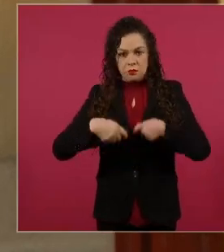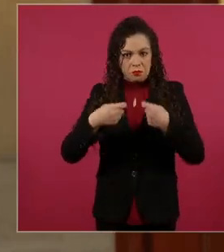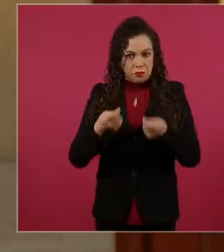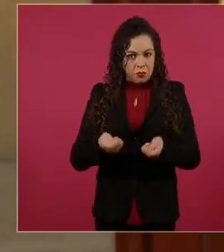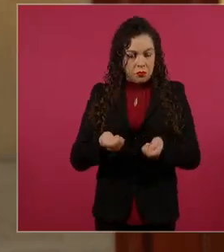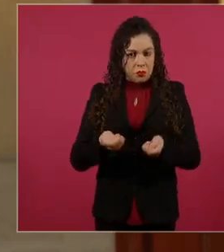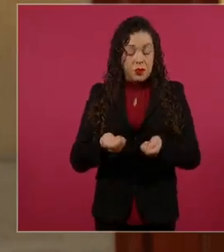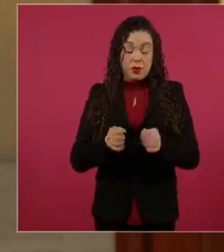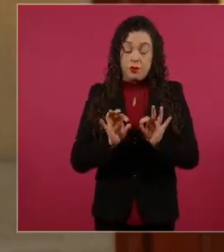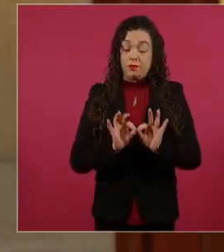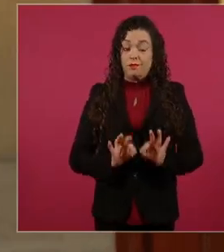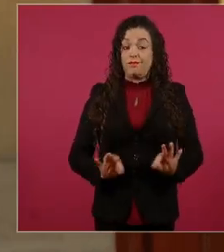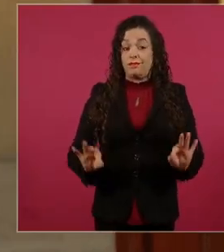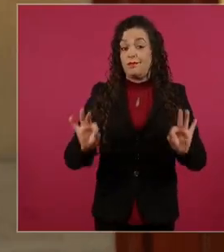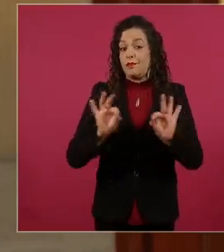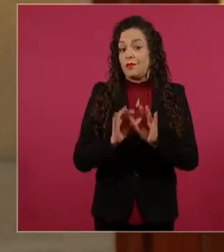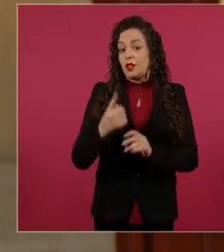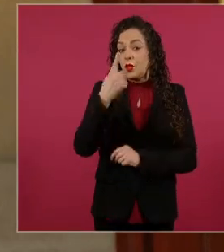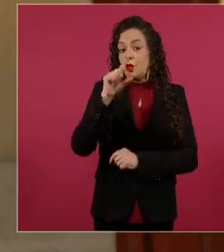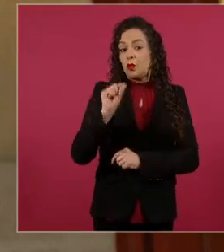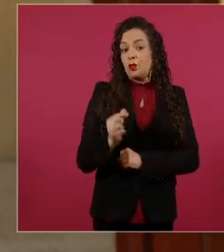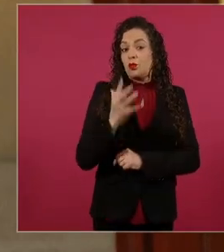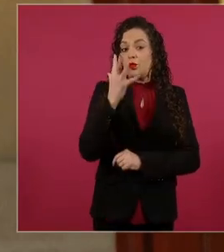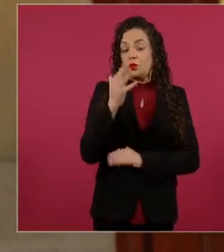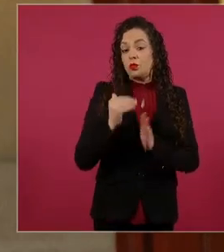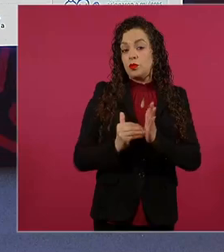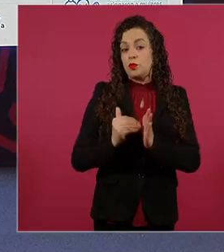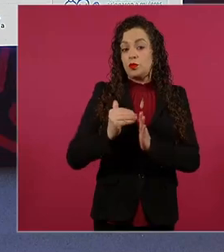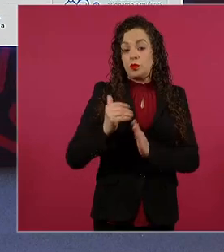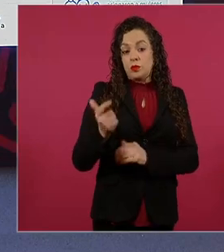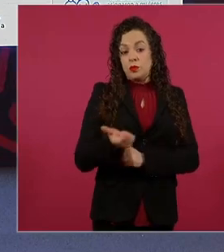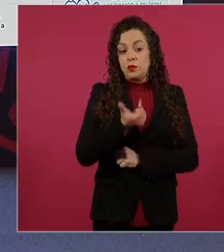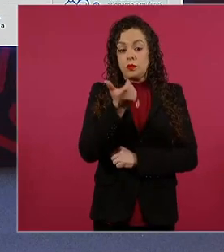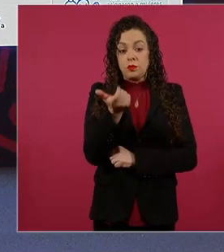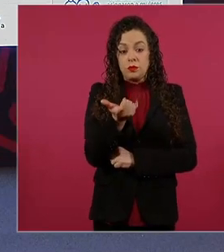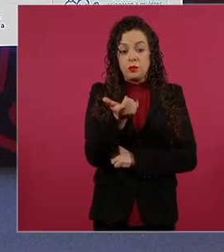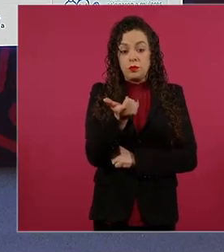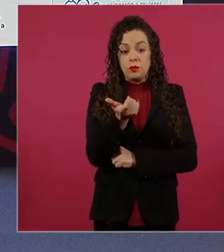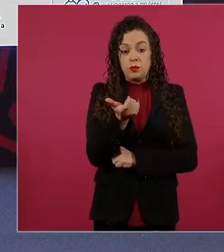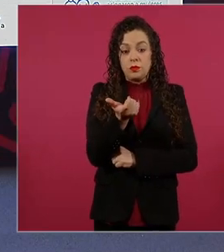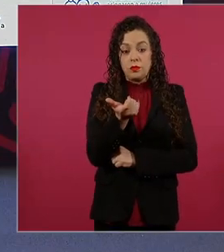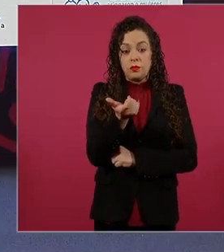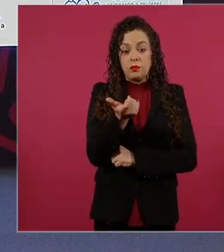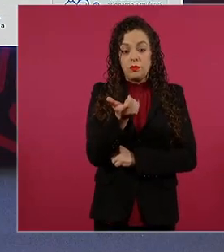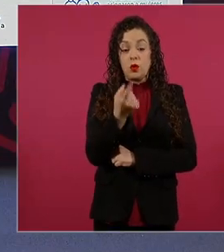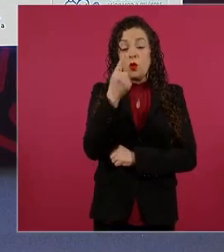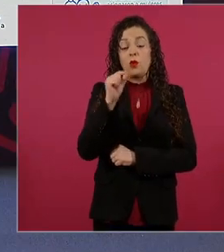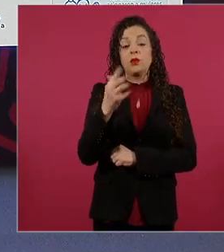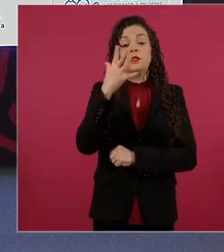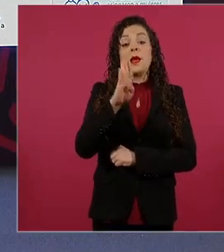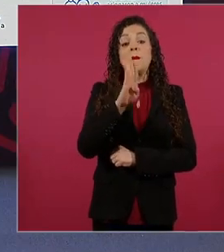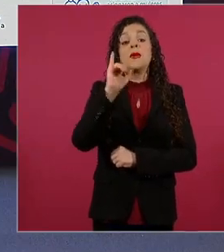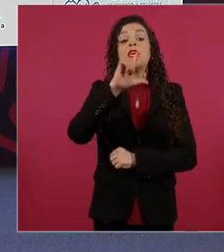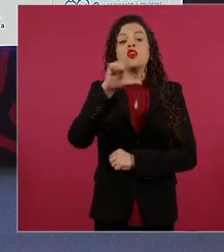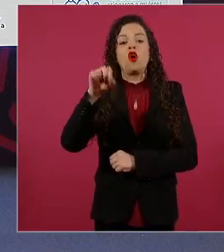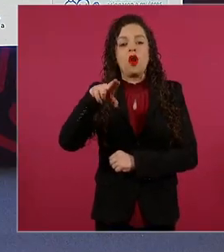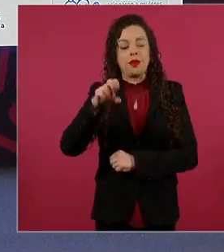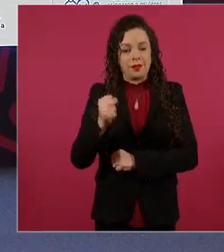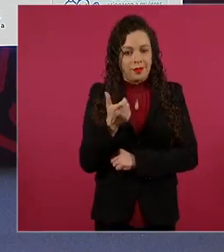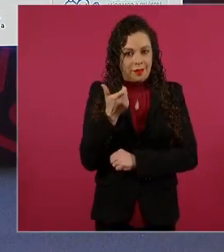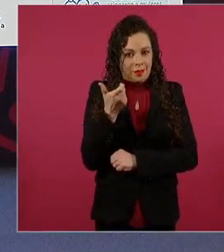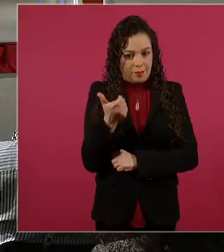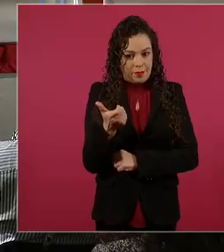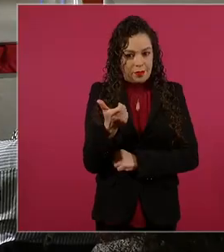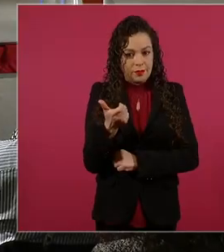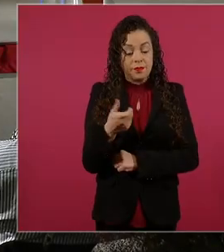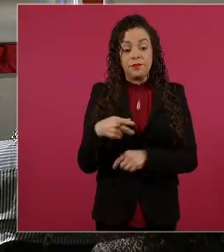recurso de 1.5 billones de pesos, el resultado es que 2.9 billones